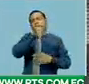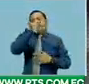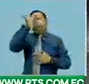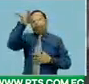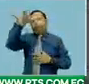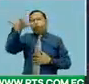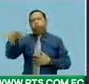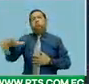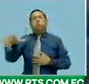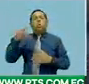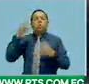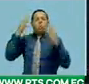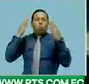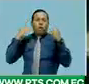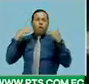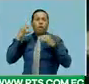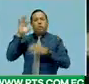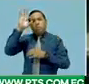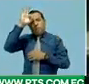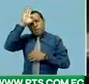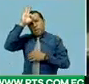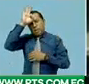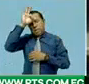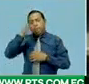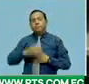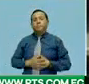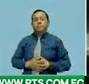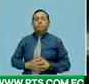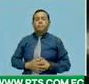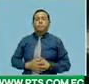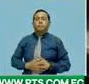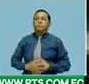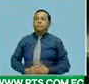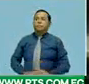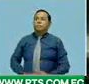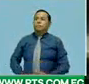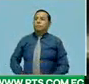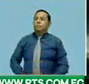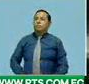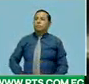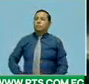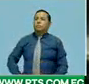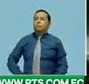familiares y colaboradores más cercanos. ¡Padre Santo! ¡Todo espíritu de